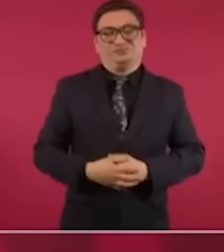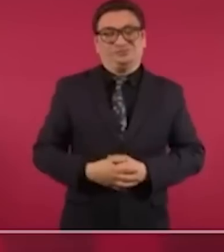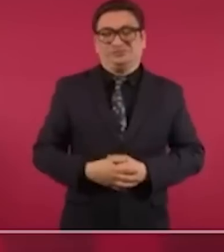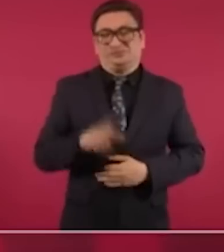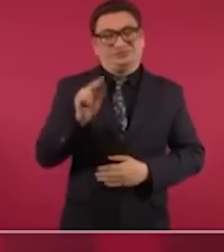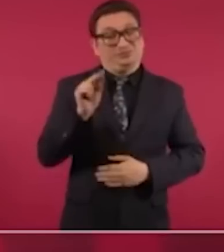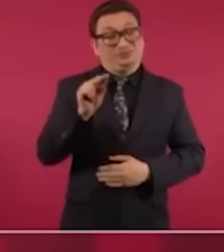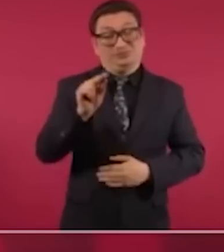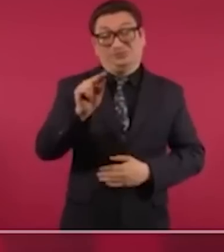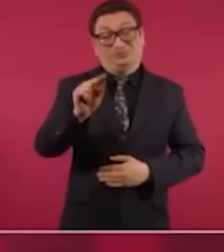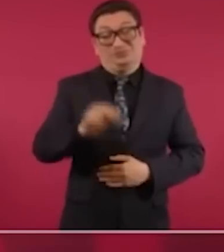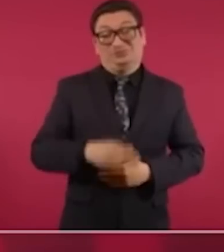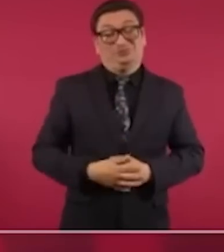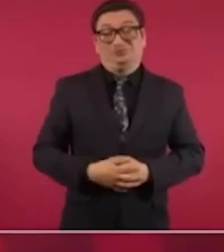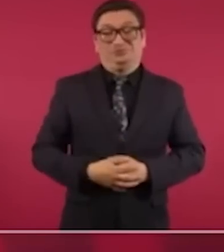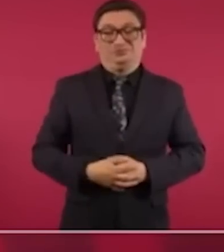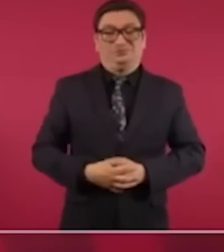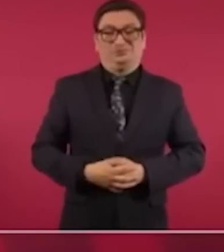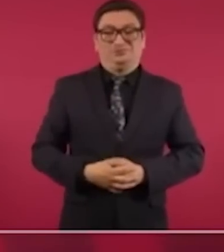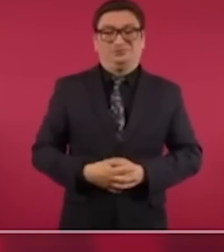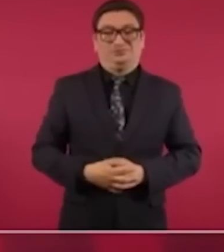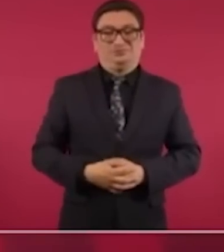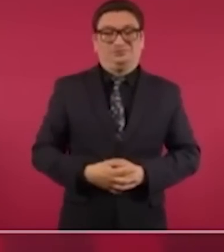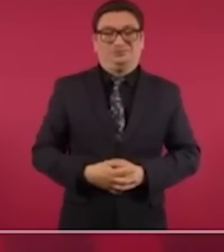no no no no no no no